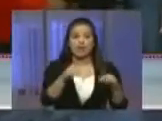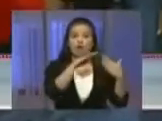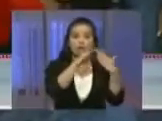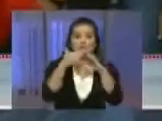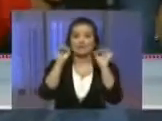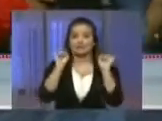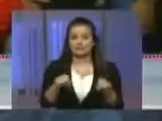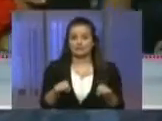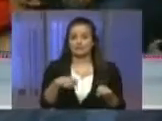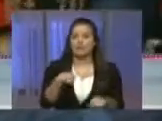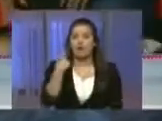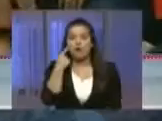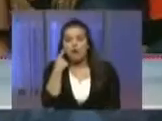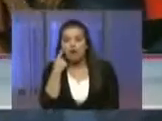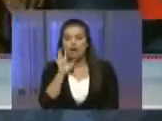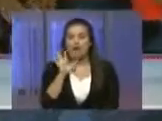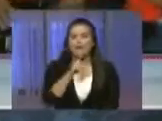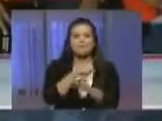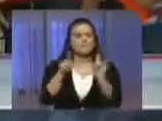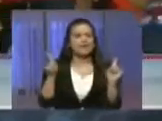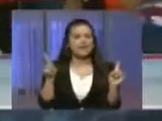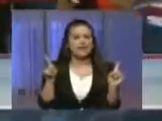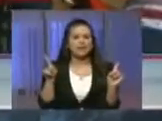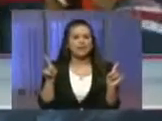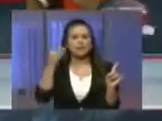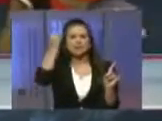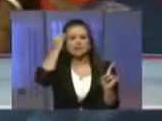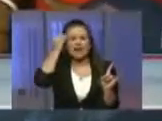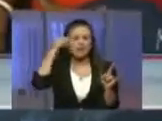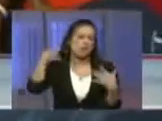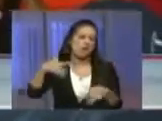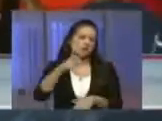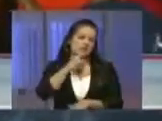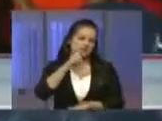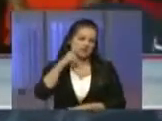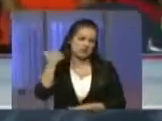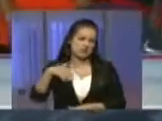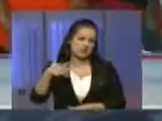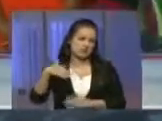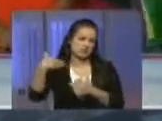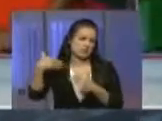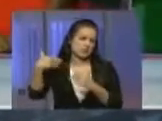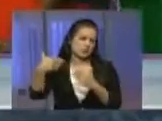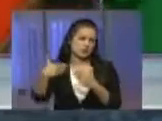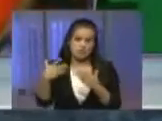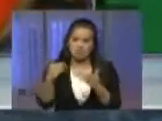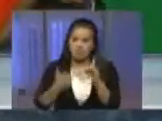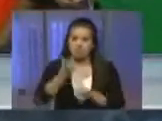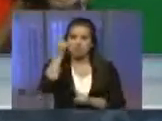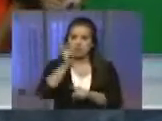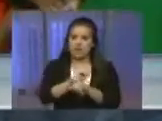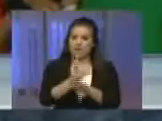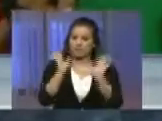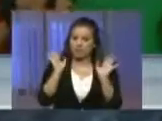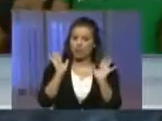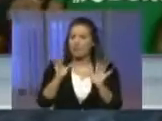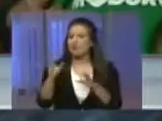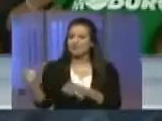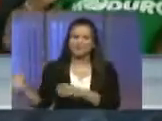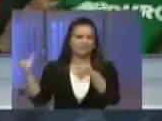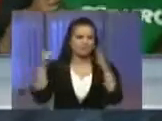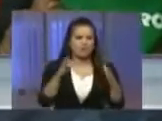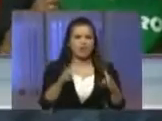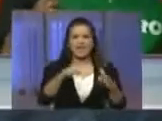comunidad pero no estuvo muy lejano ese día cuando llegó con alegría y con fuerza con